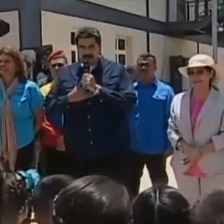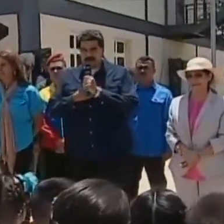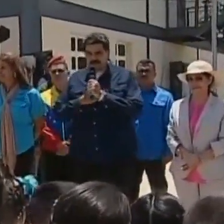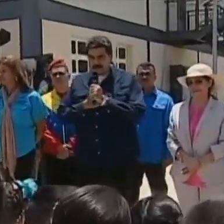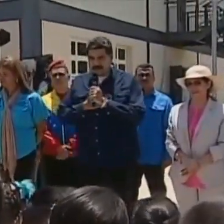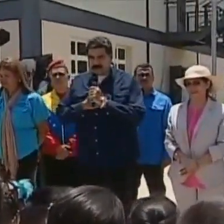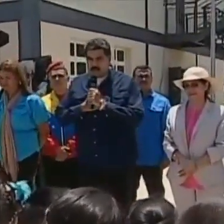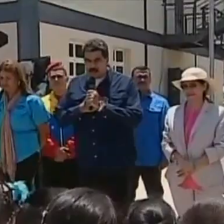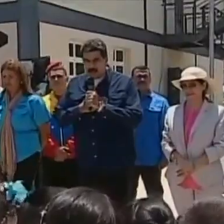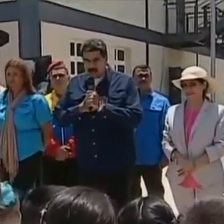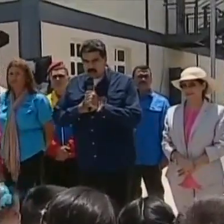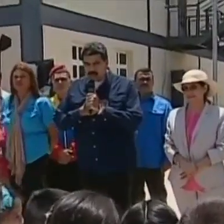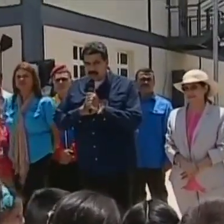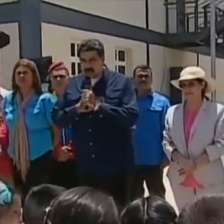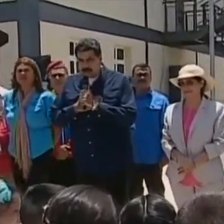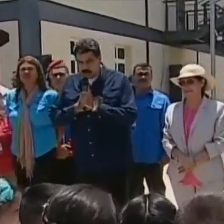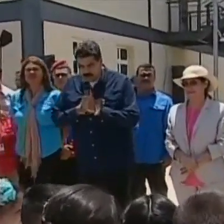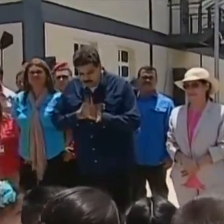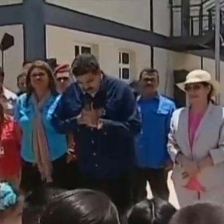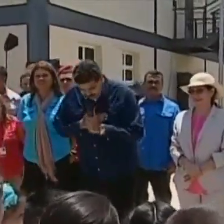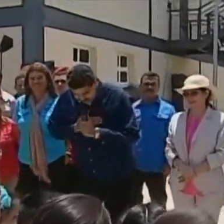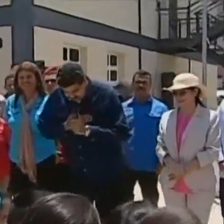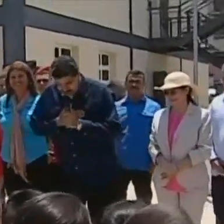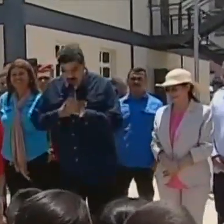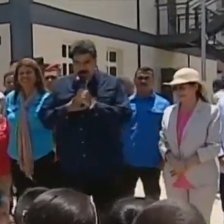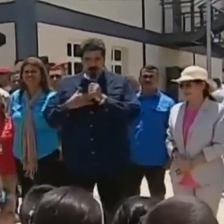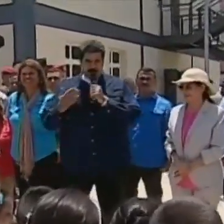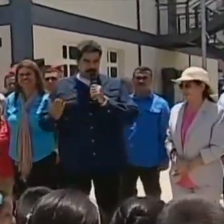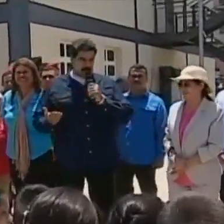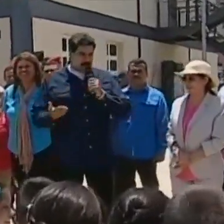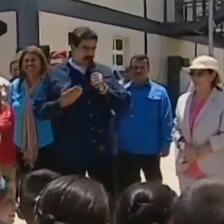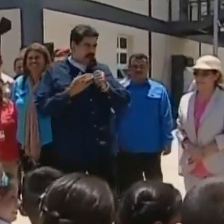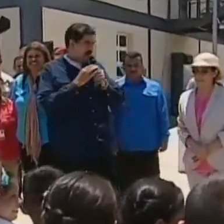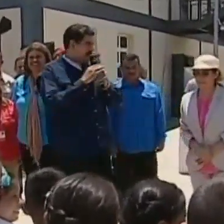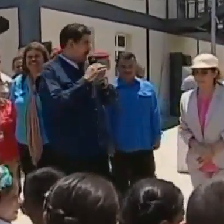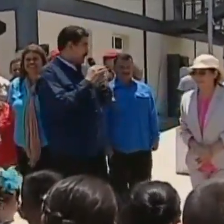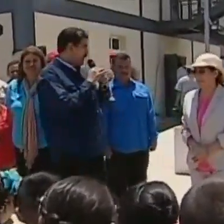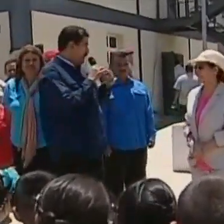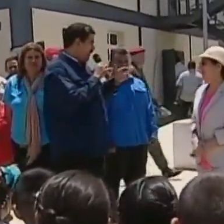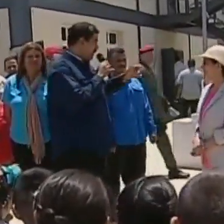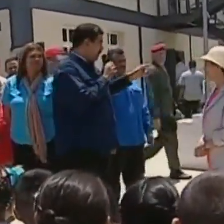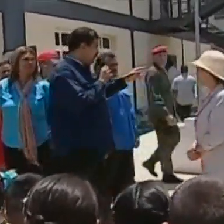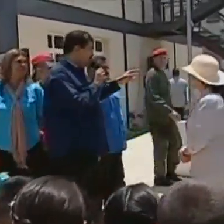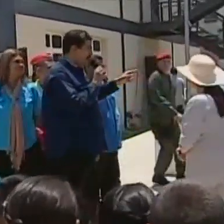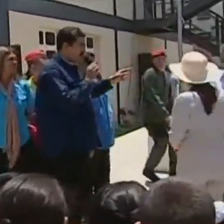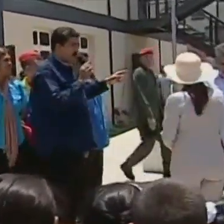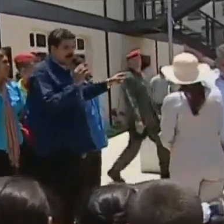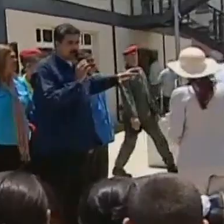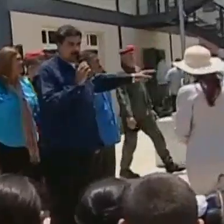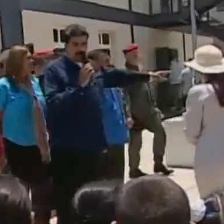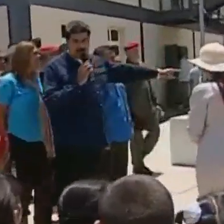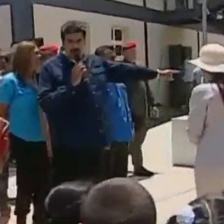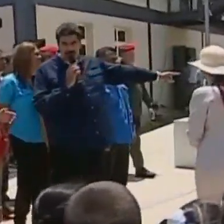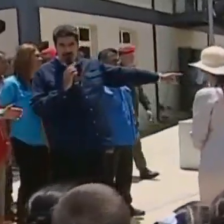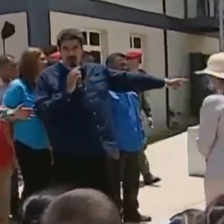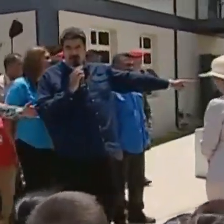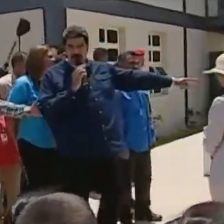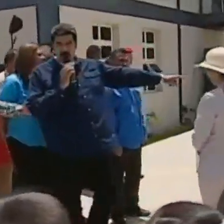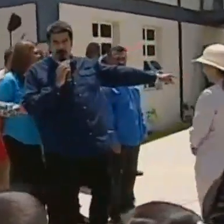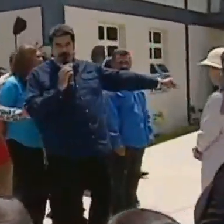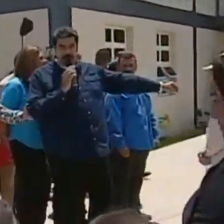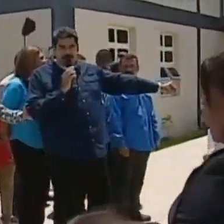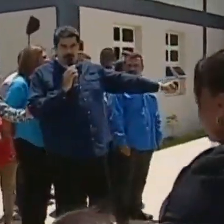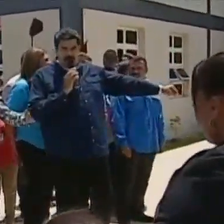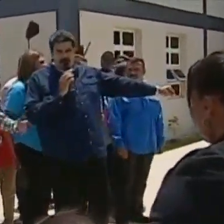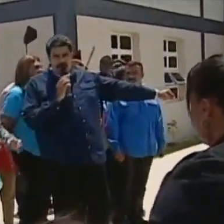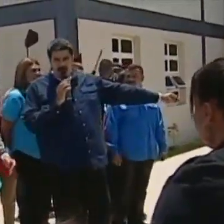Déjenme saludarlos como se corresponde. Que Dios los bendiga. Miren aquí qué bonito este pensamiento del libertador Simón